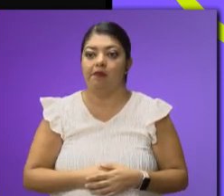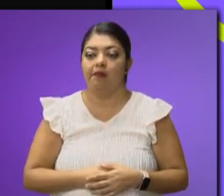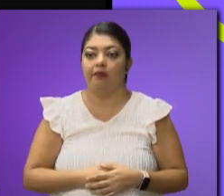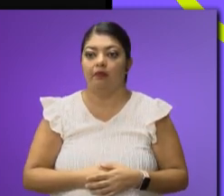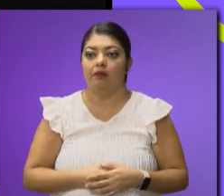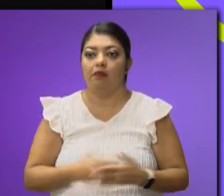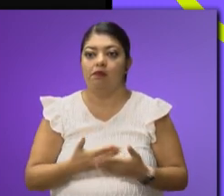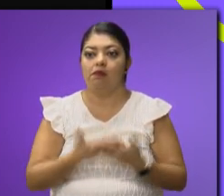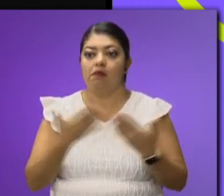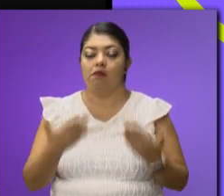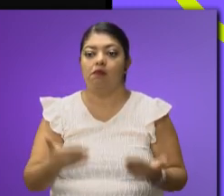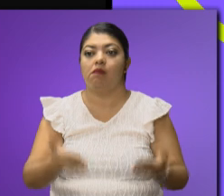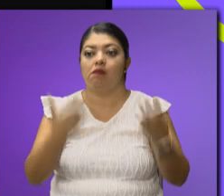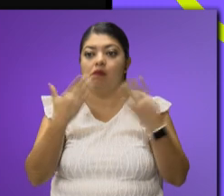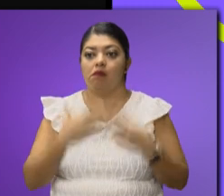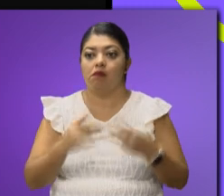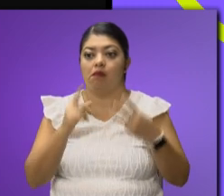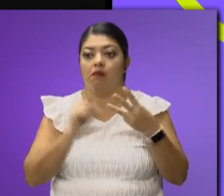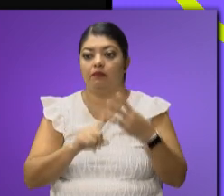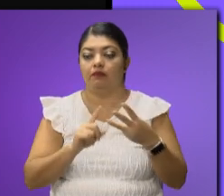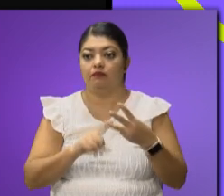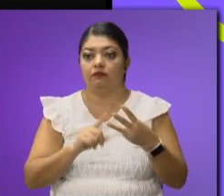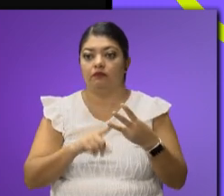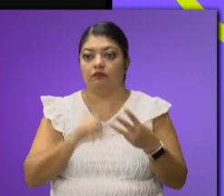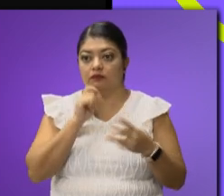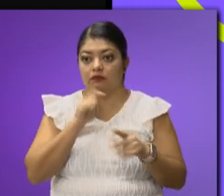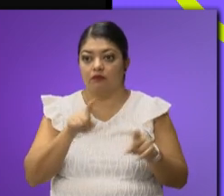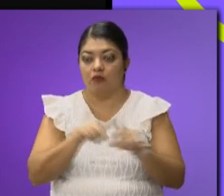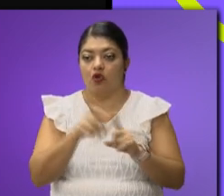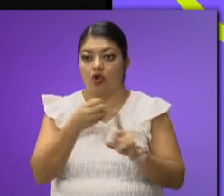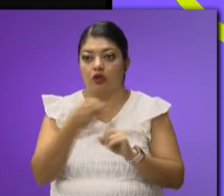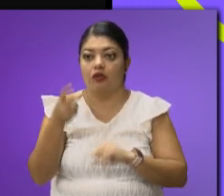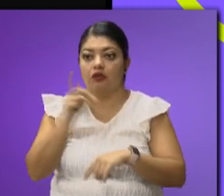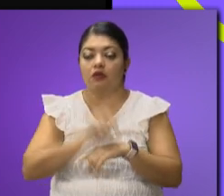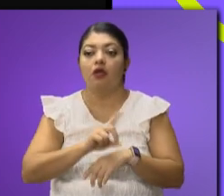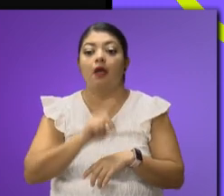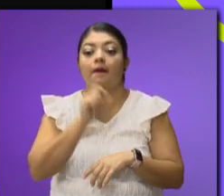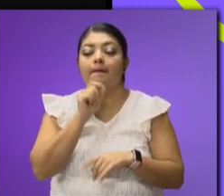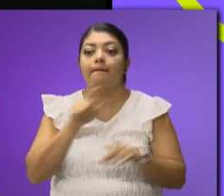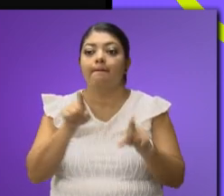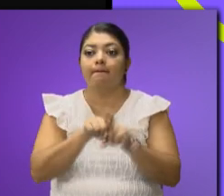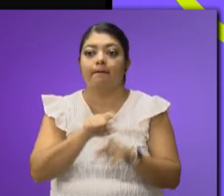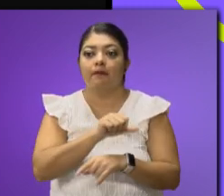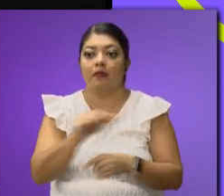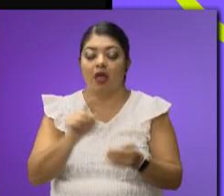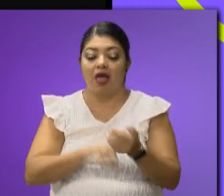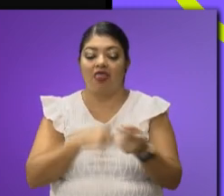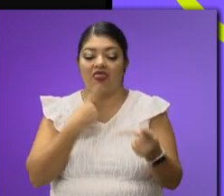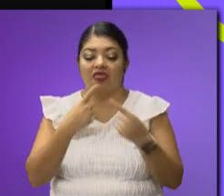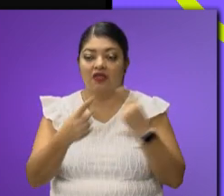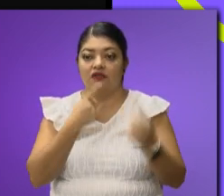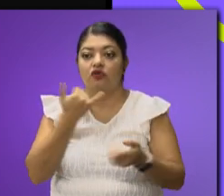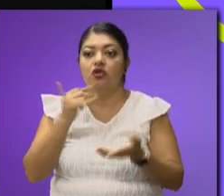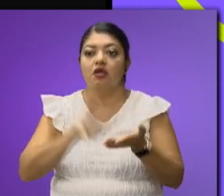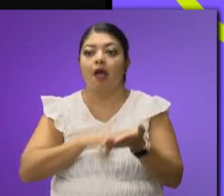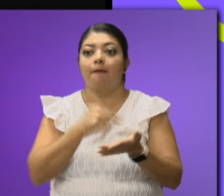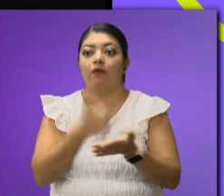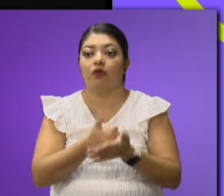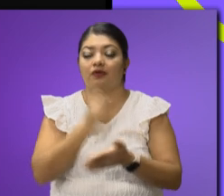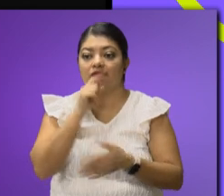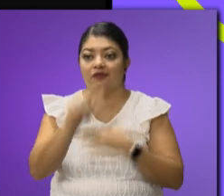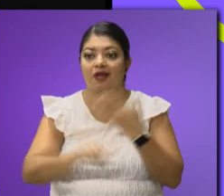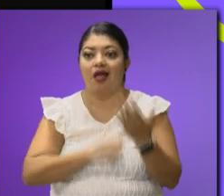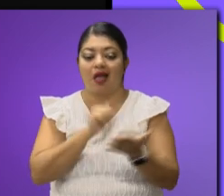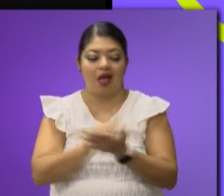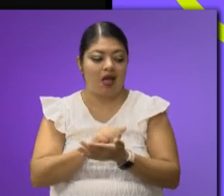Para desahogar el tercer punto del mismo orden del día, que consiste en la discusión y en su caso aprobación de las actas